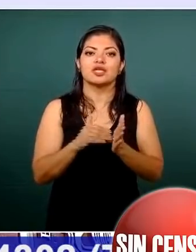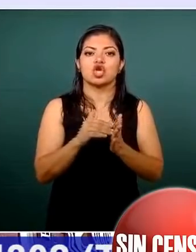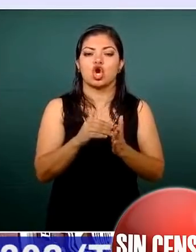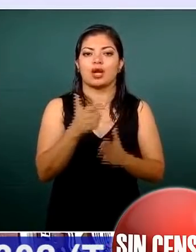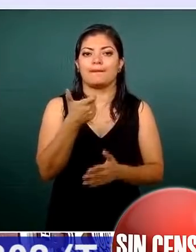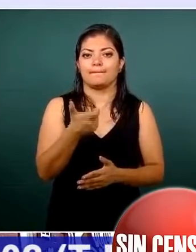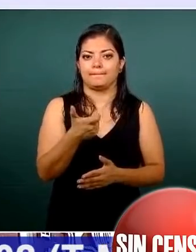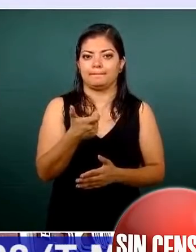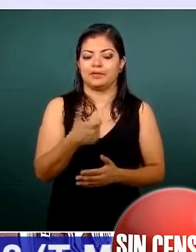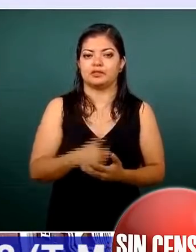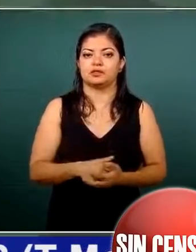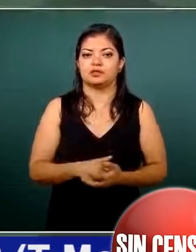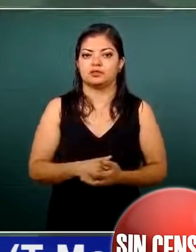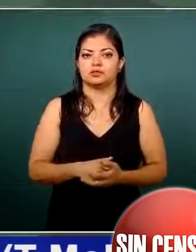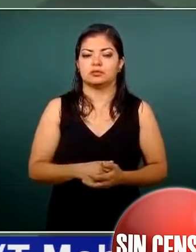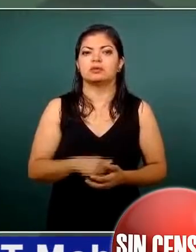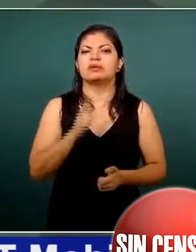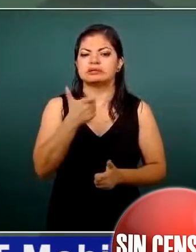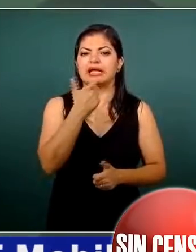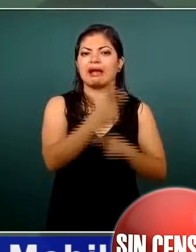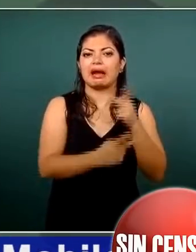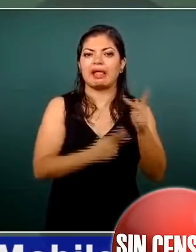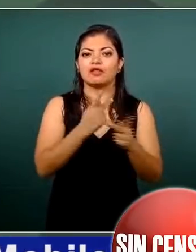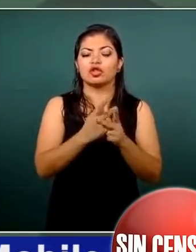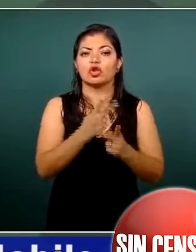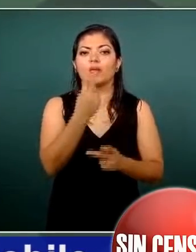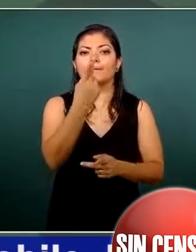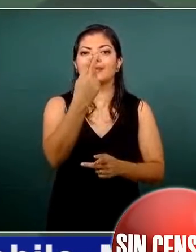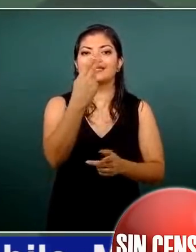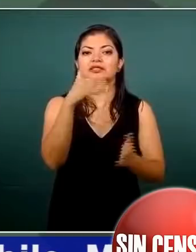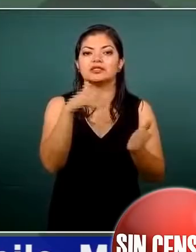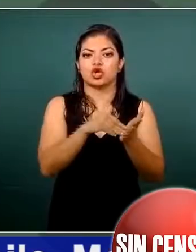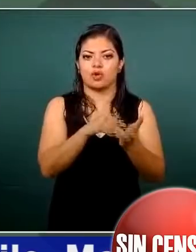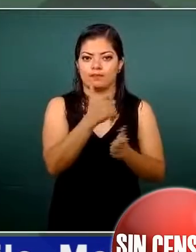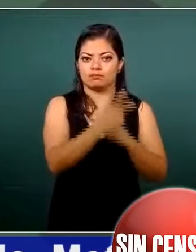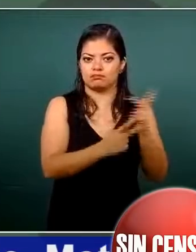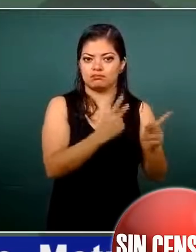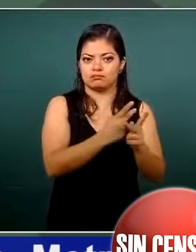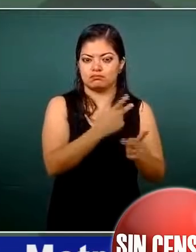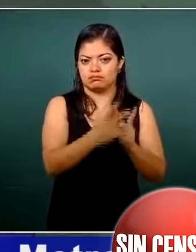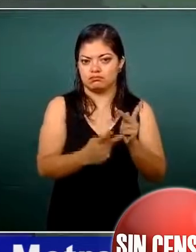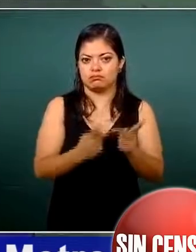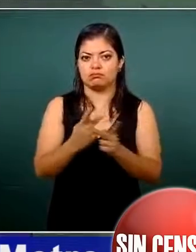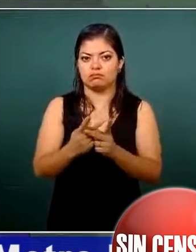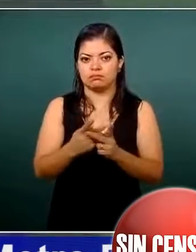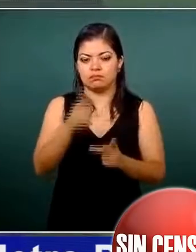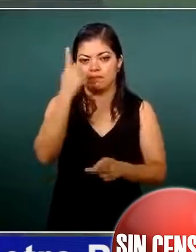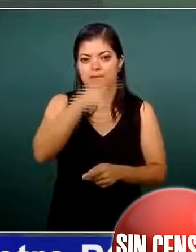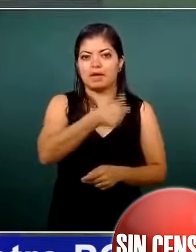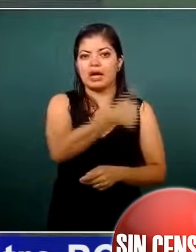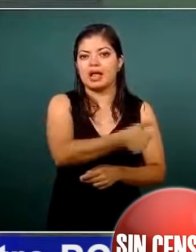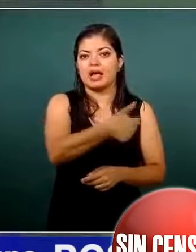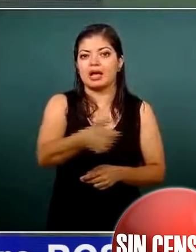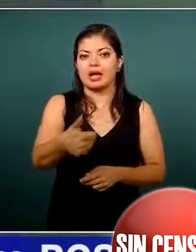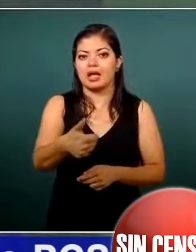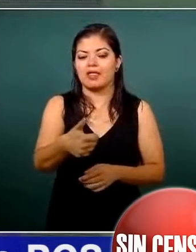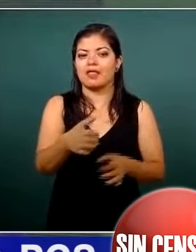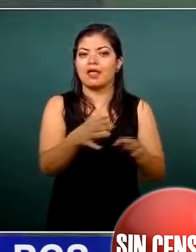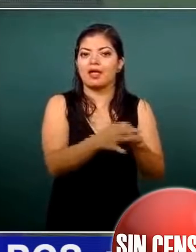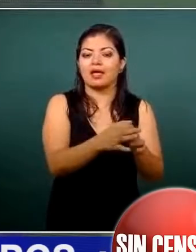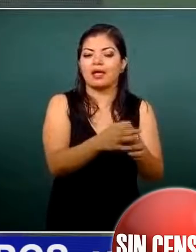créditos de 25,000 pesos para cada pequeña empresa